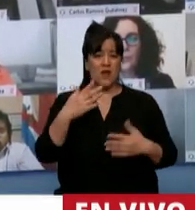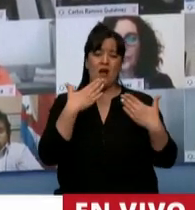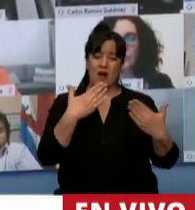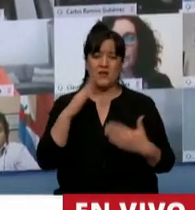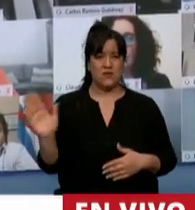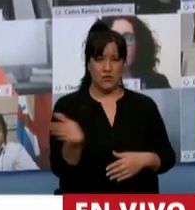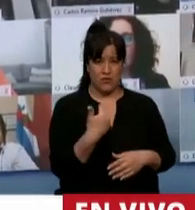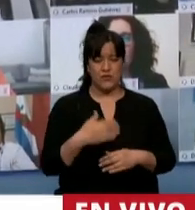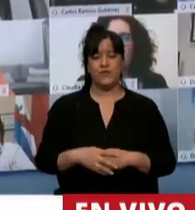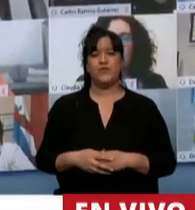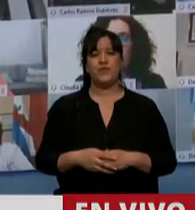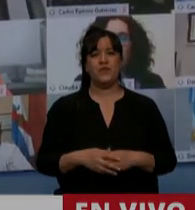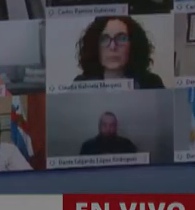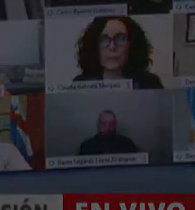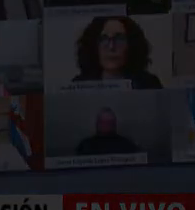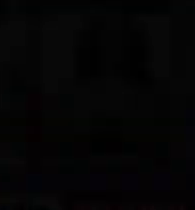Gracias, diputado.